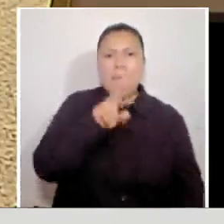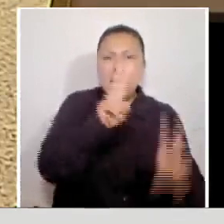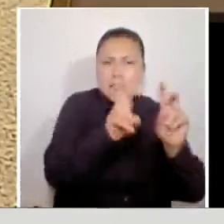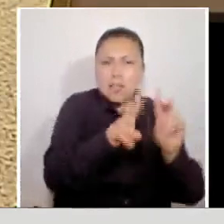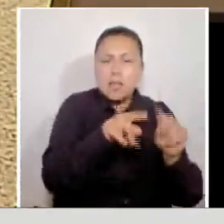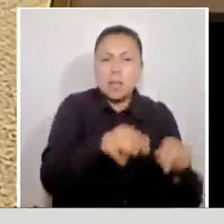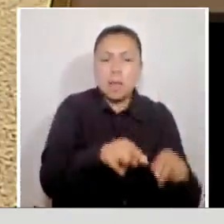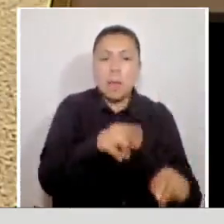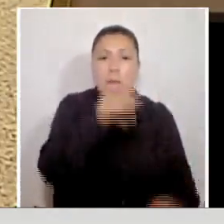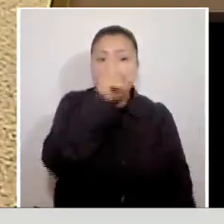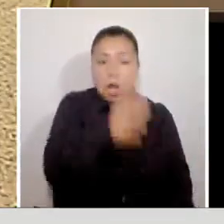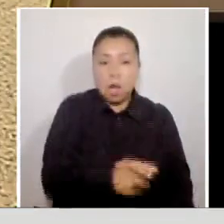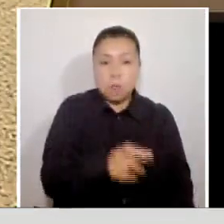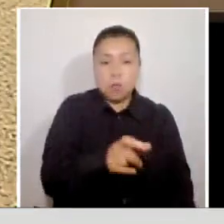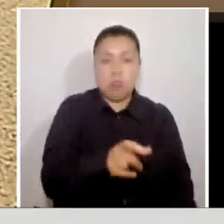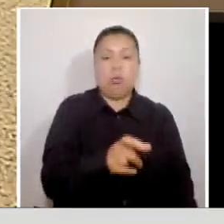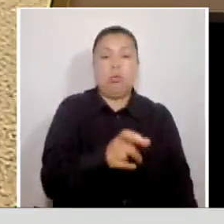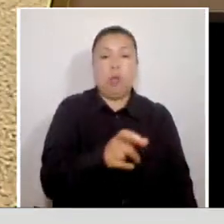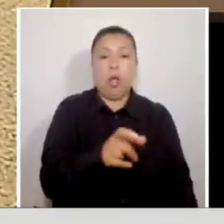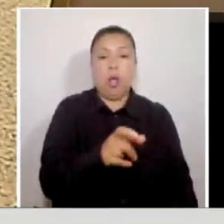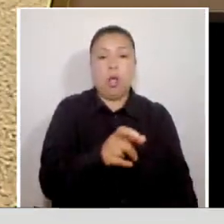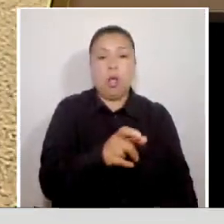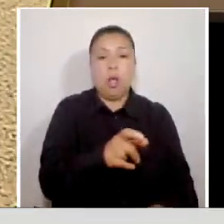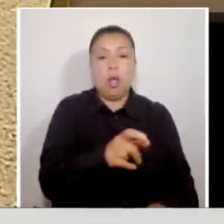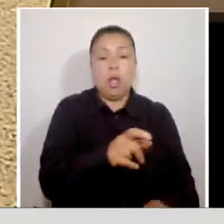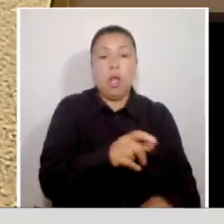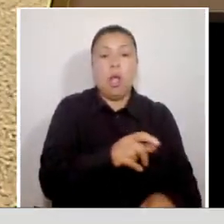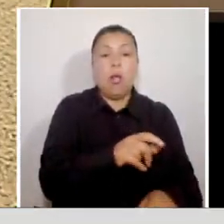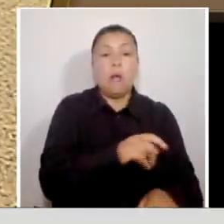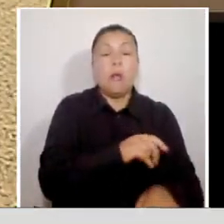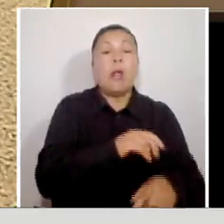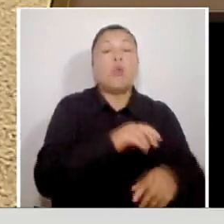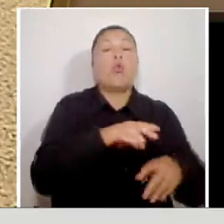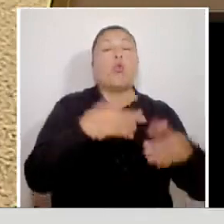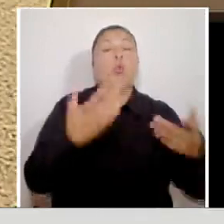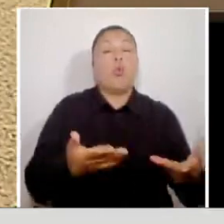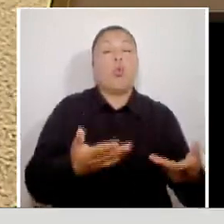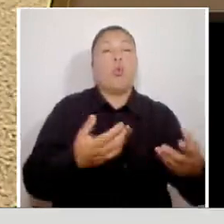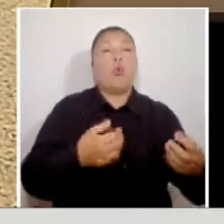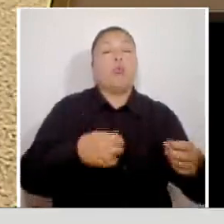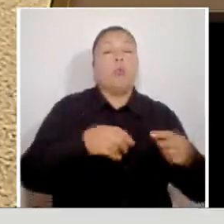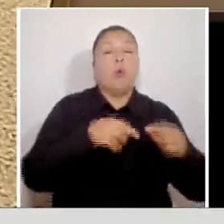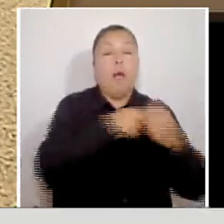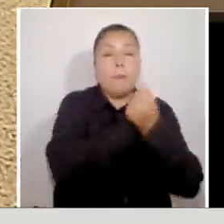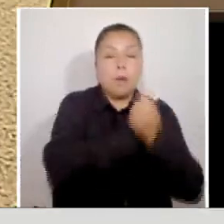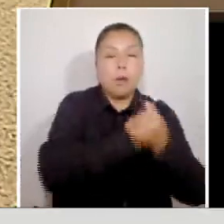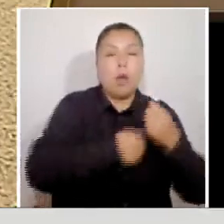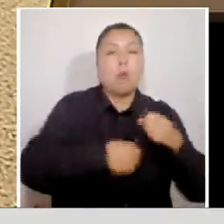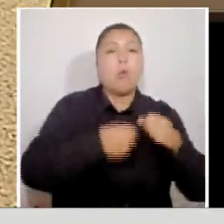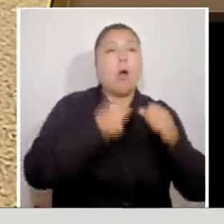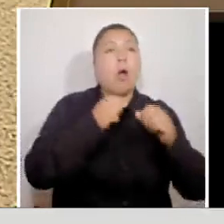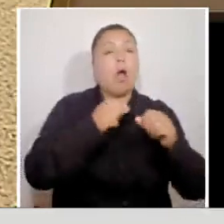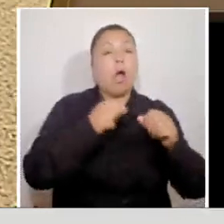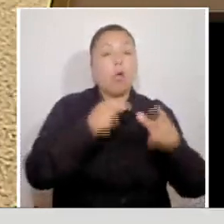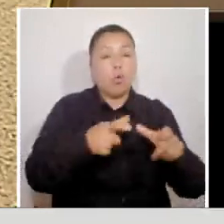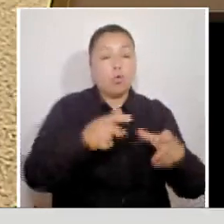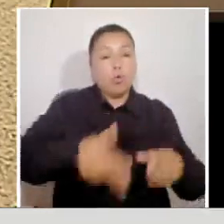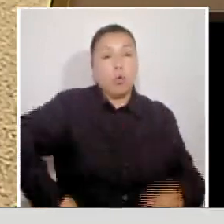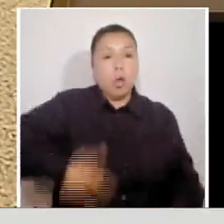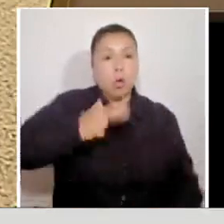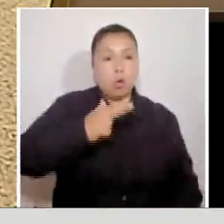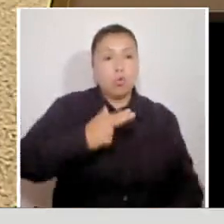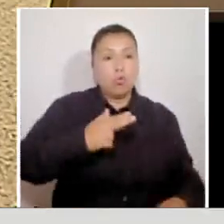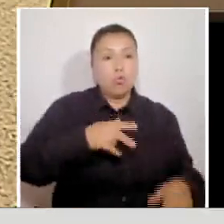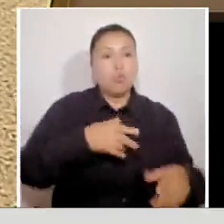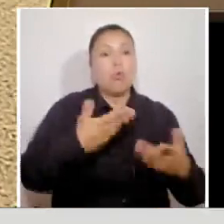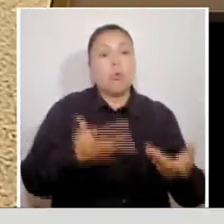persona que está amarrada por la ley de control de armas por ejercer este tipo de deporte y el otro que es similar está